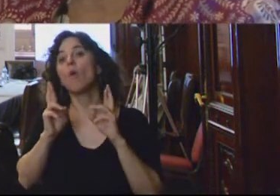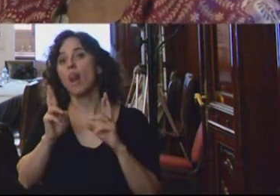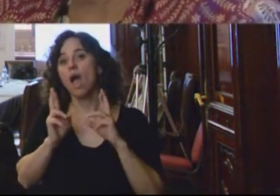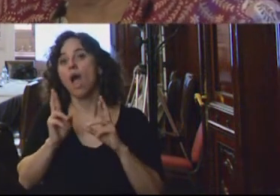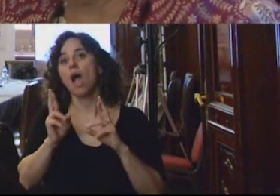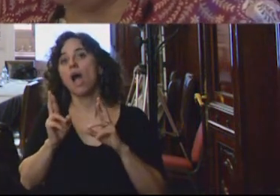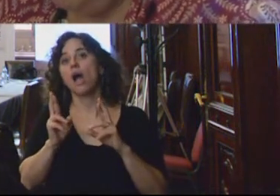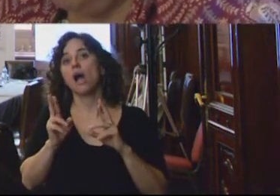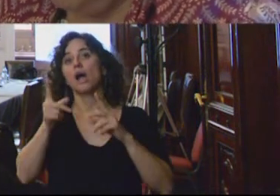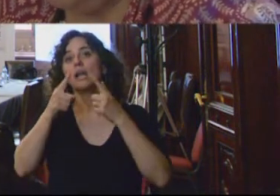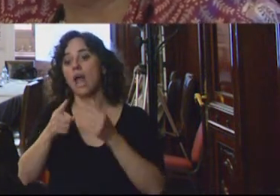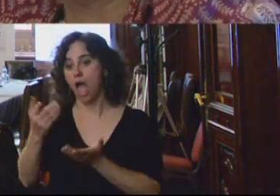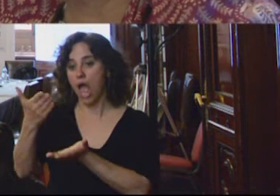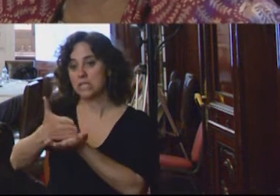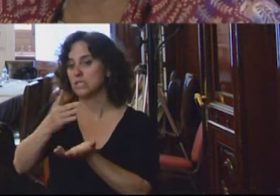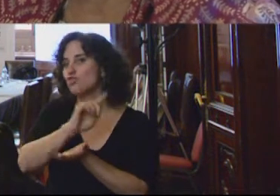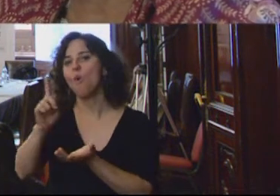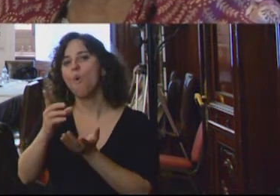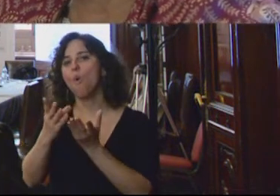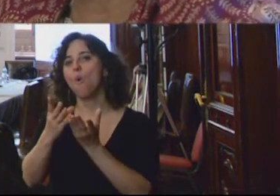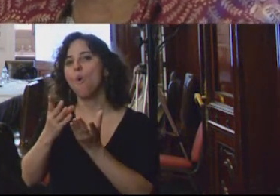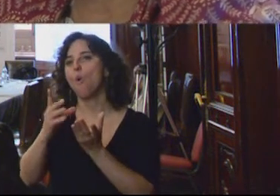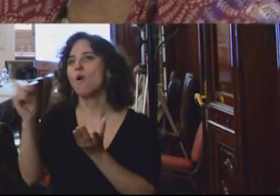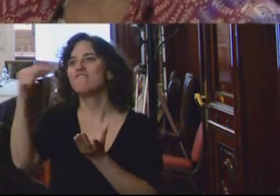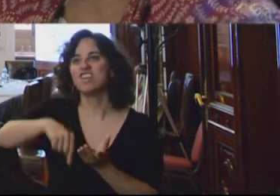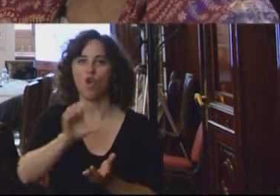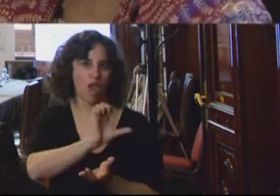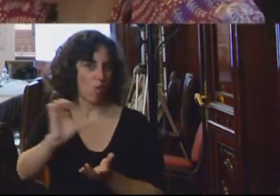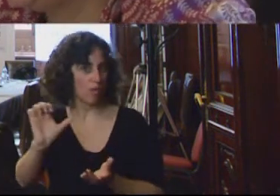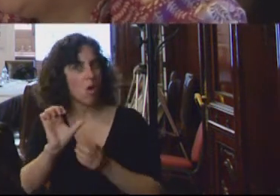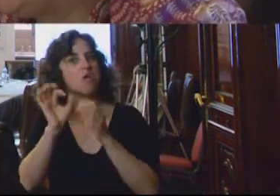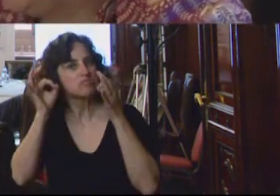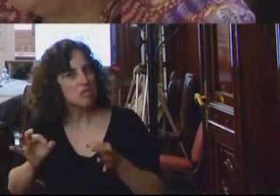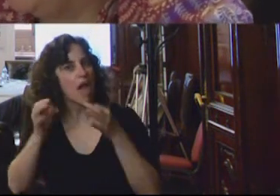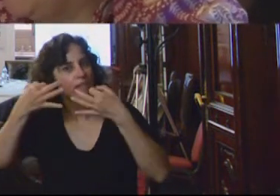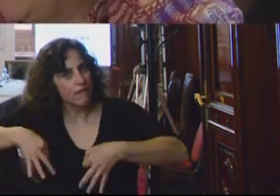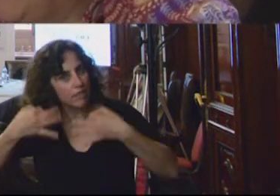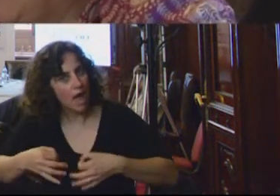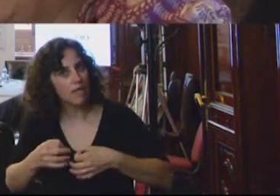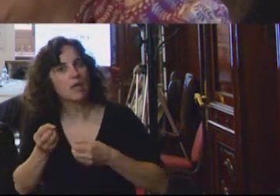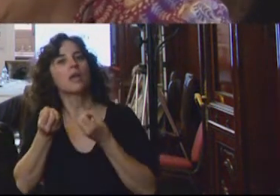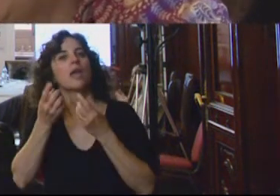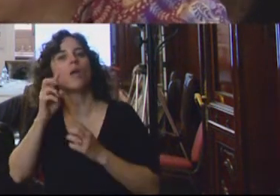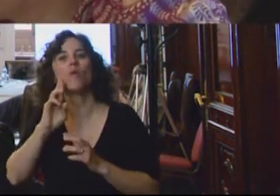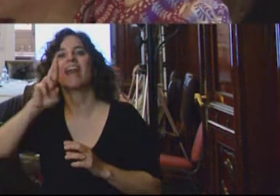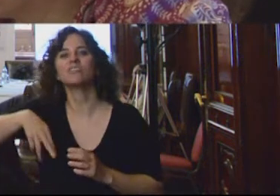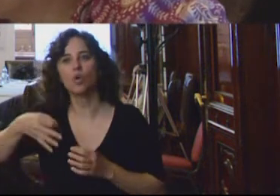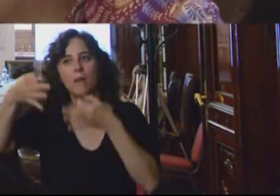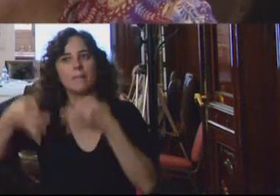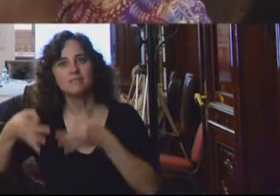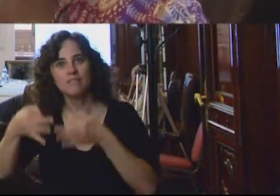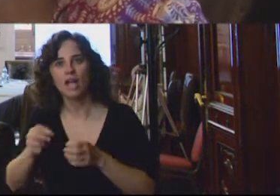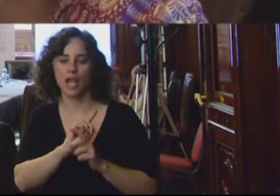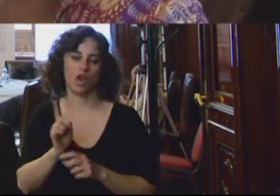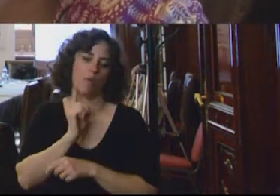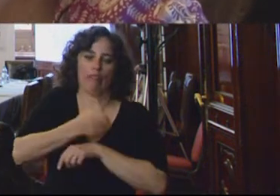no asistencia del Estado de Ecuador sea por algún motivo técnico y no por una decisión de